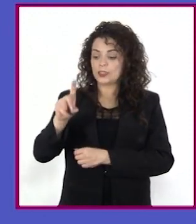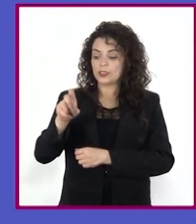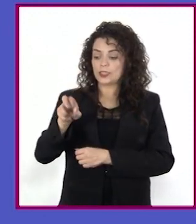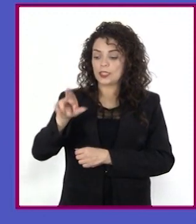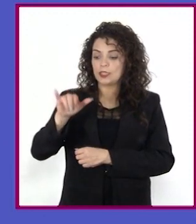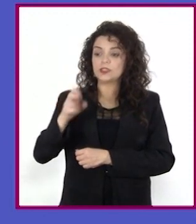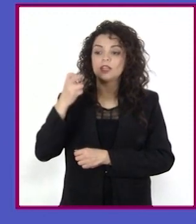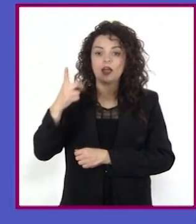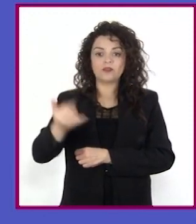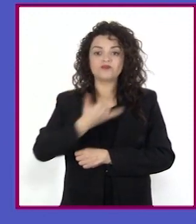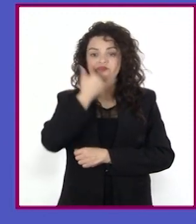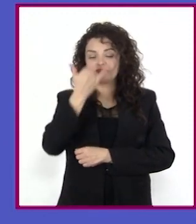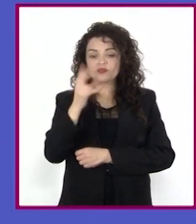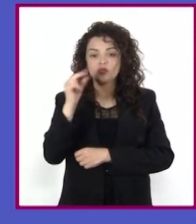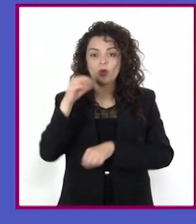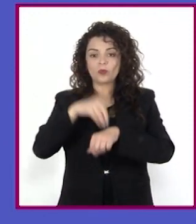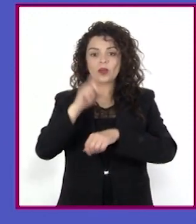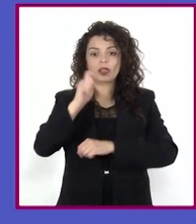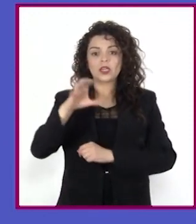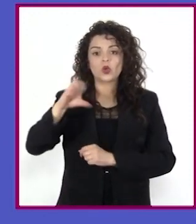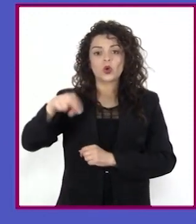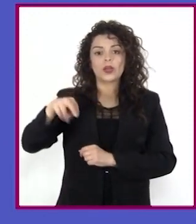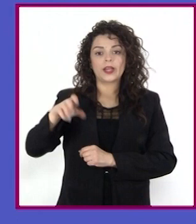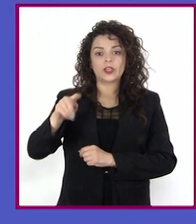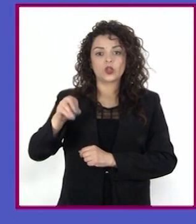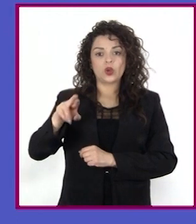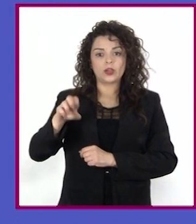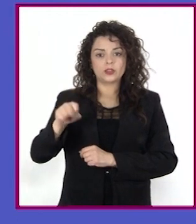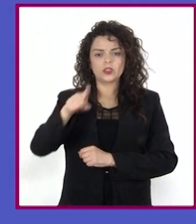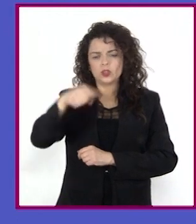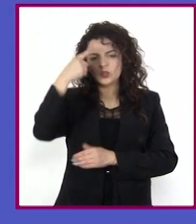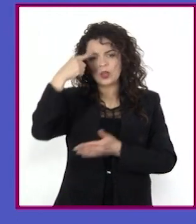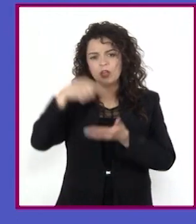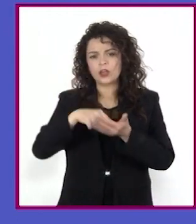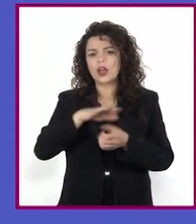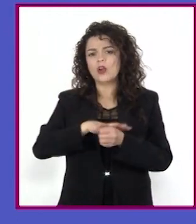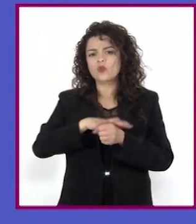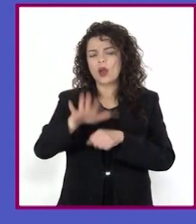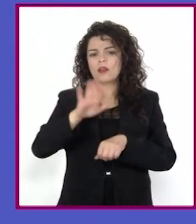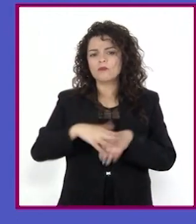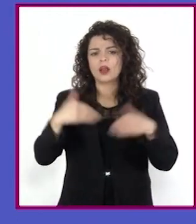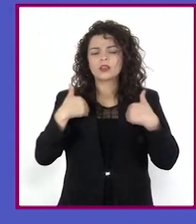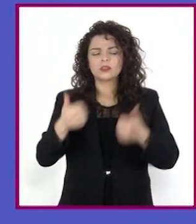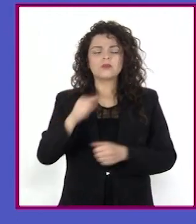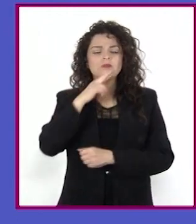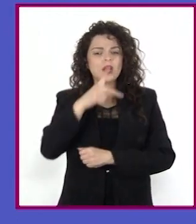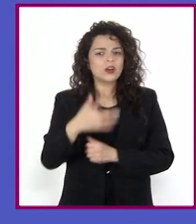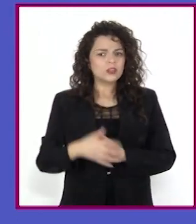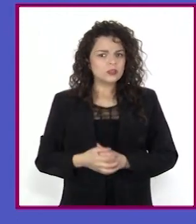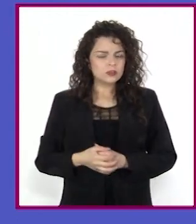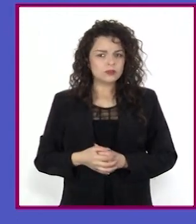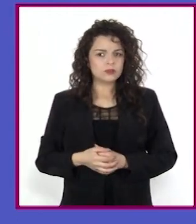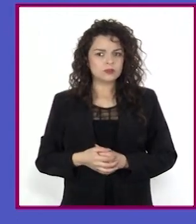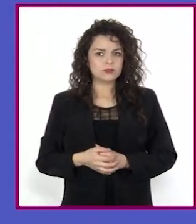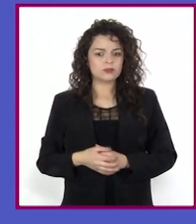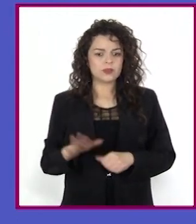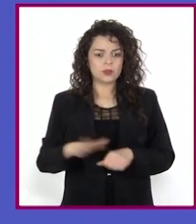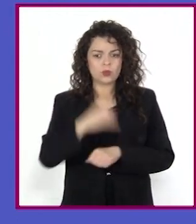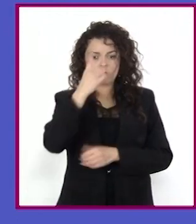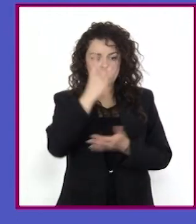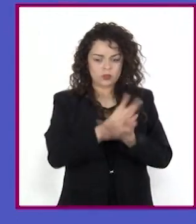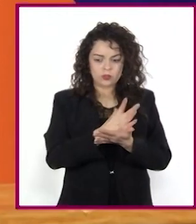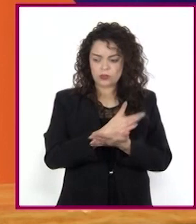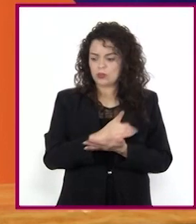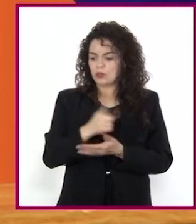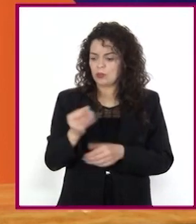conectores. ¿Cuál consideran que se comprendió de mejor manera? No solo cuando se coloca un nexo en vez de otro se comete